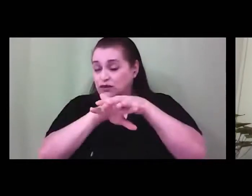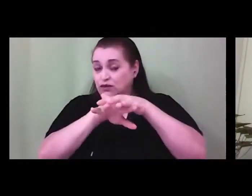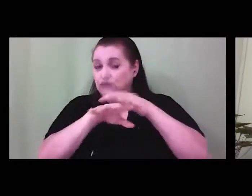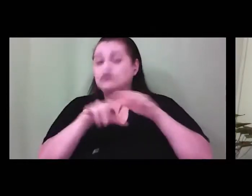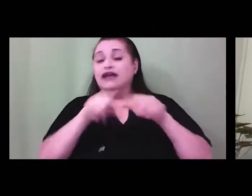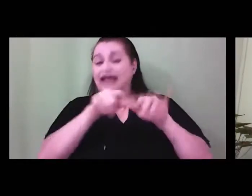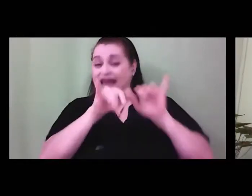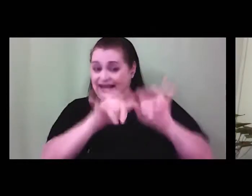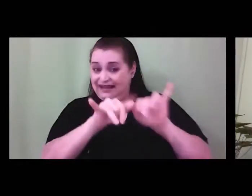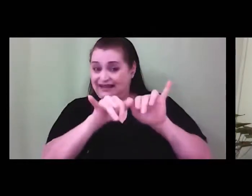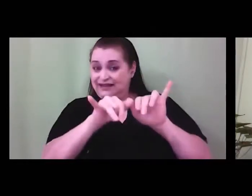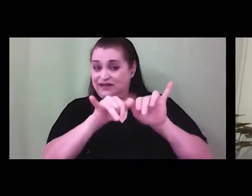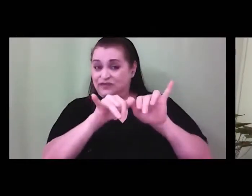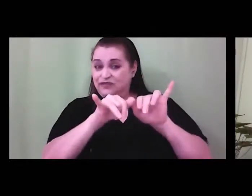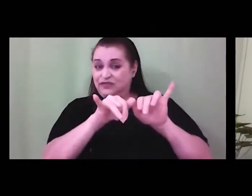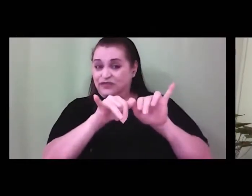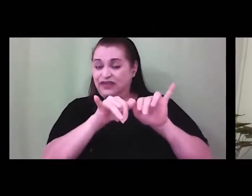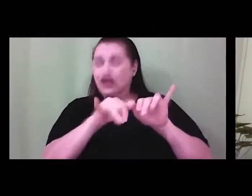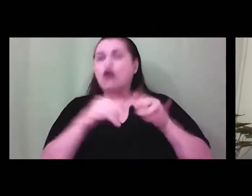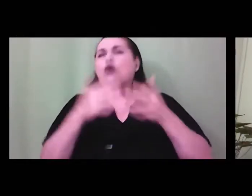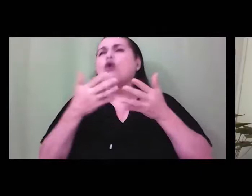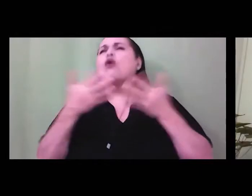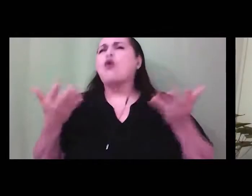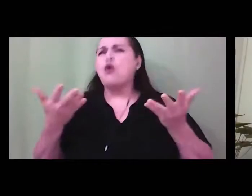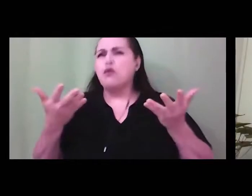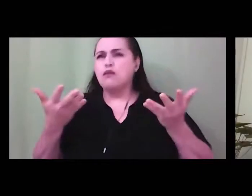está precisamente en cómo